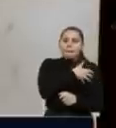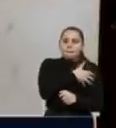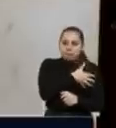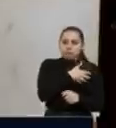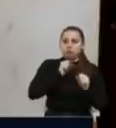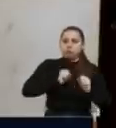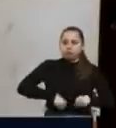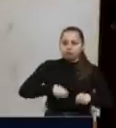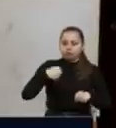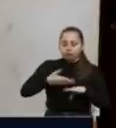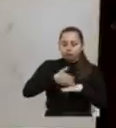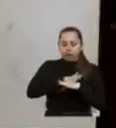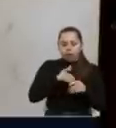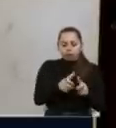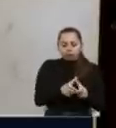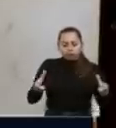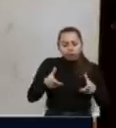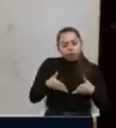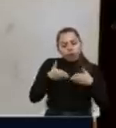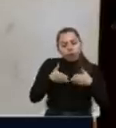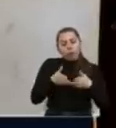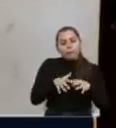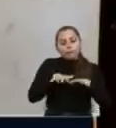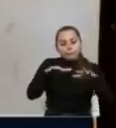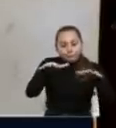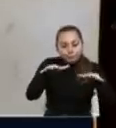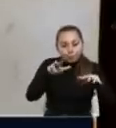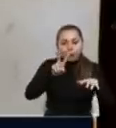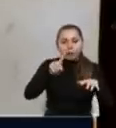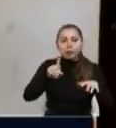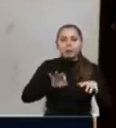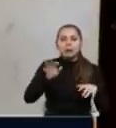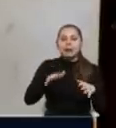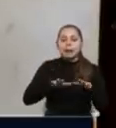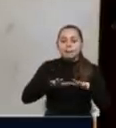el Pacífico que solo alcanza al 21%.